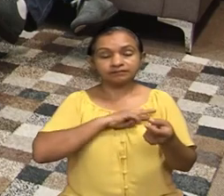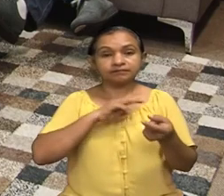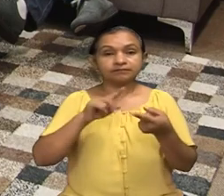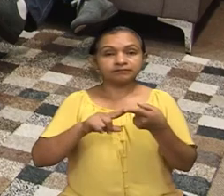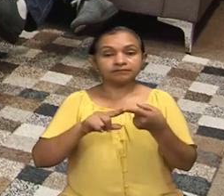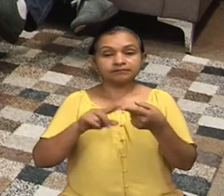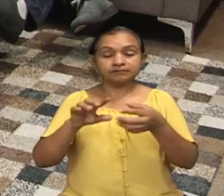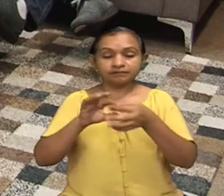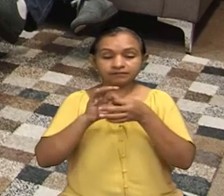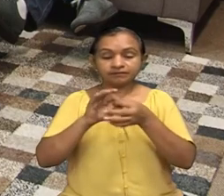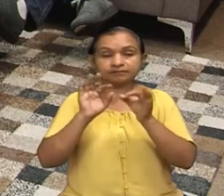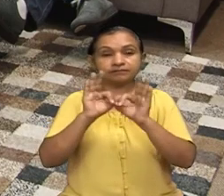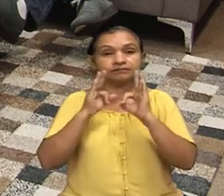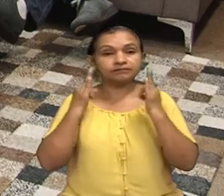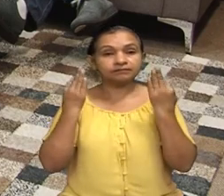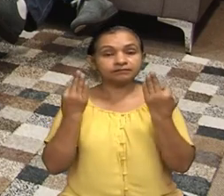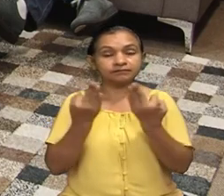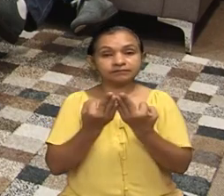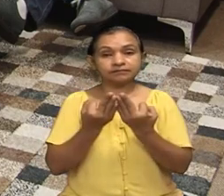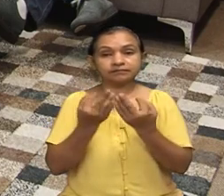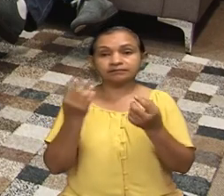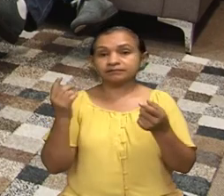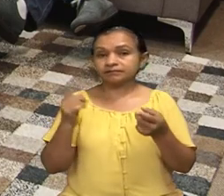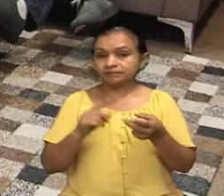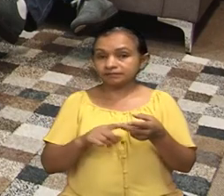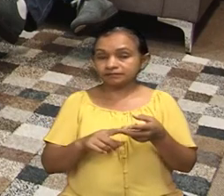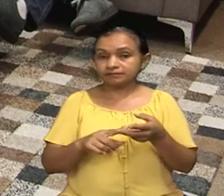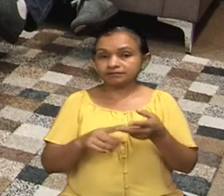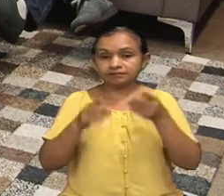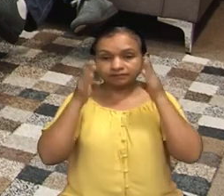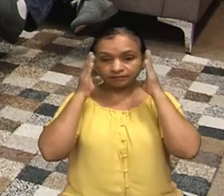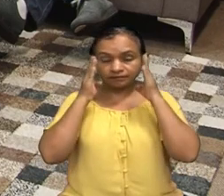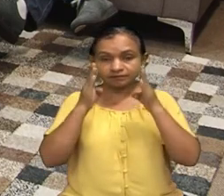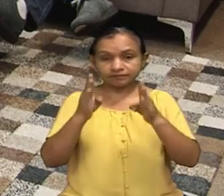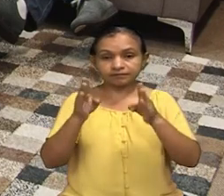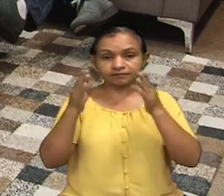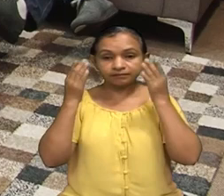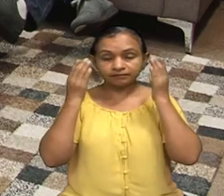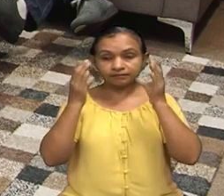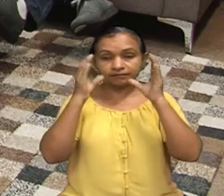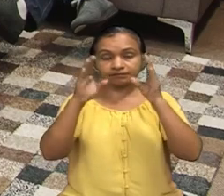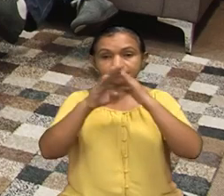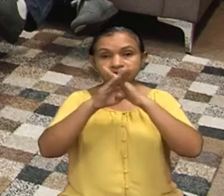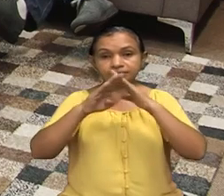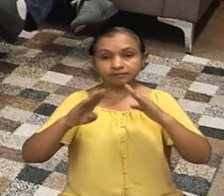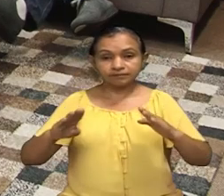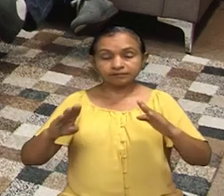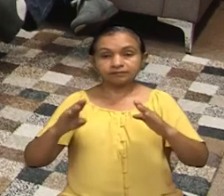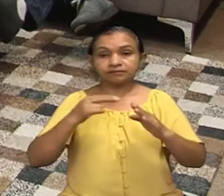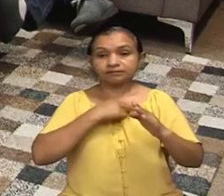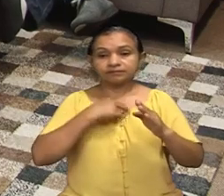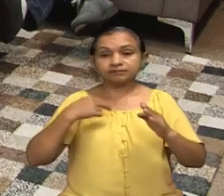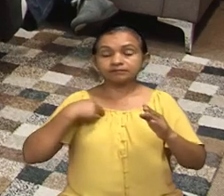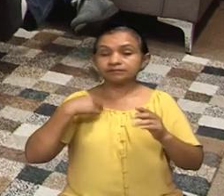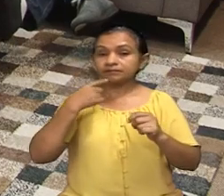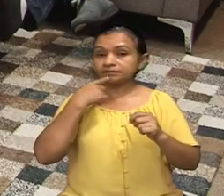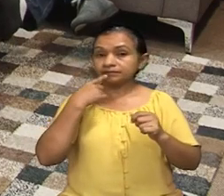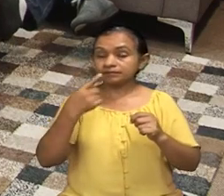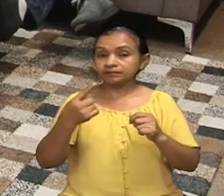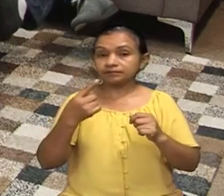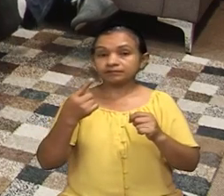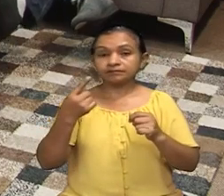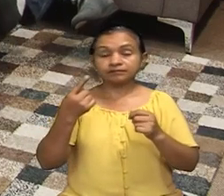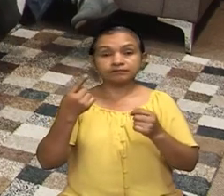de armonía familiar, de el enfoque de la cultura de paz, estamos retomando